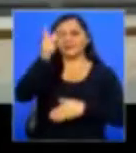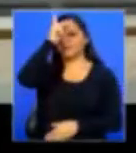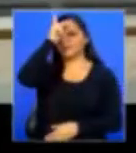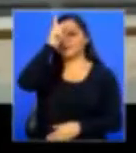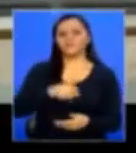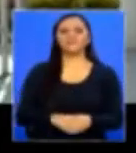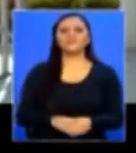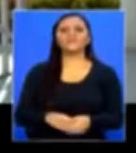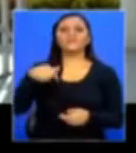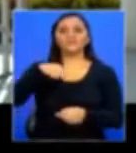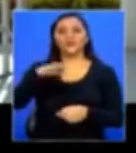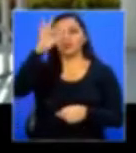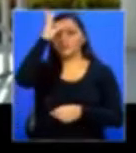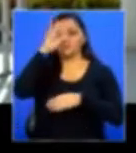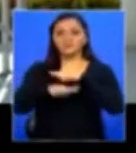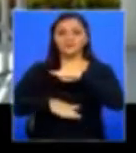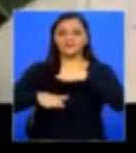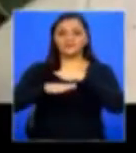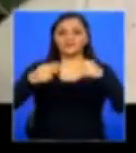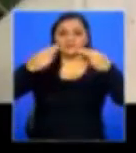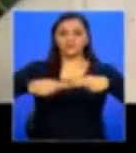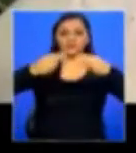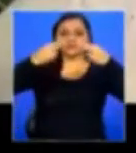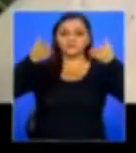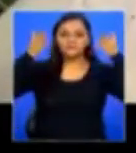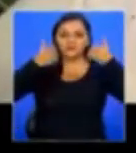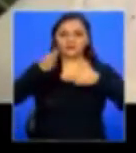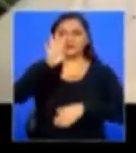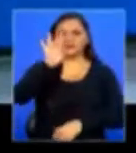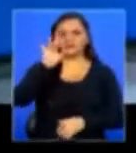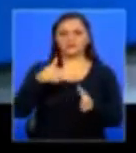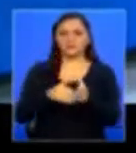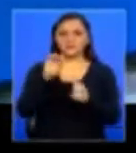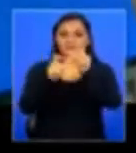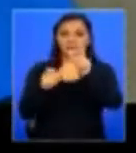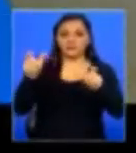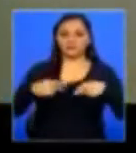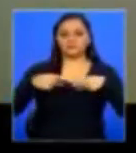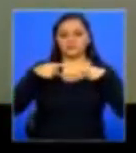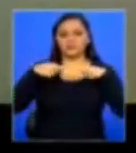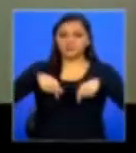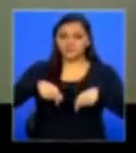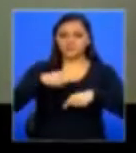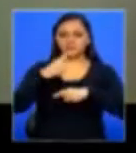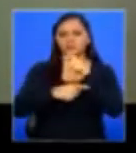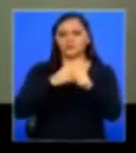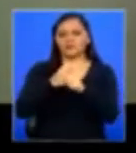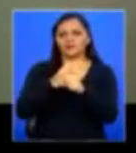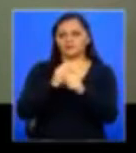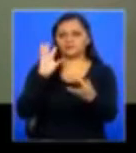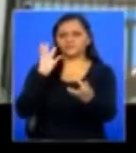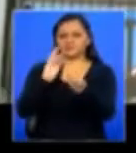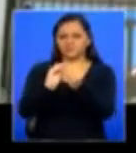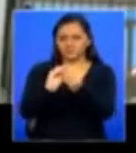de ello es el Hospital Básico de Huaquillas, que atiende a 48.000 pacientes al año, tanto de Ecuador como de